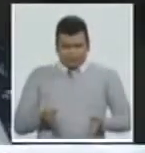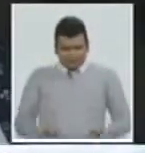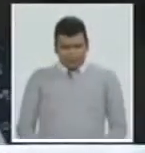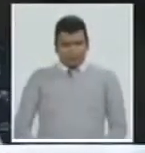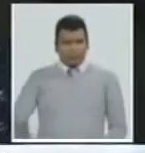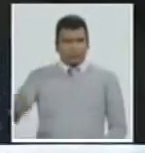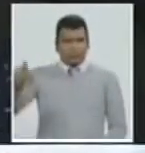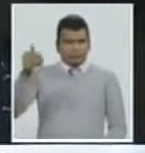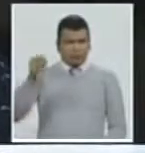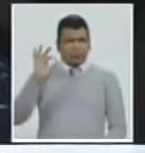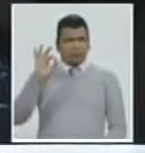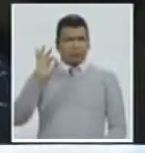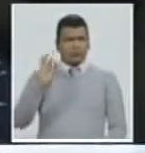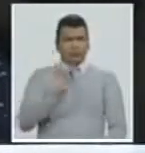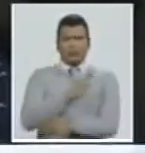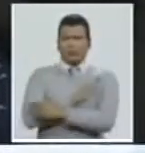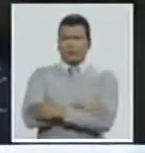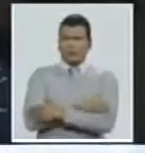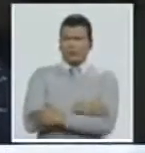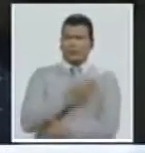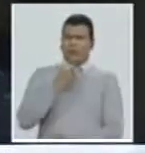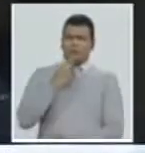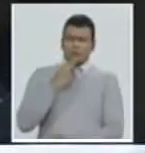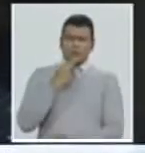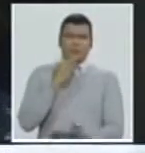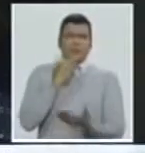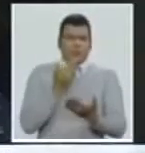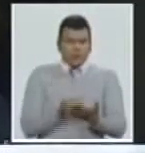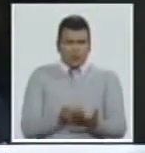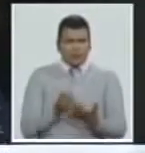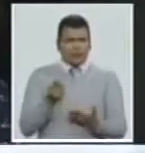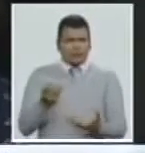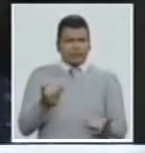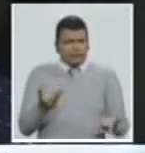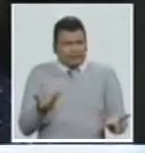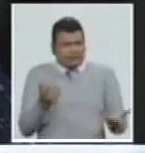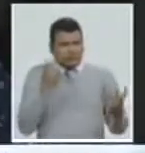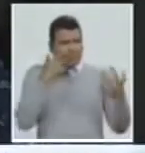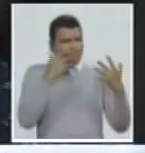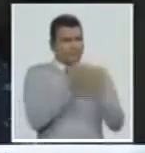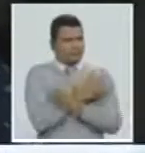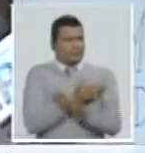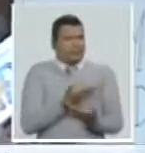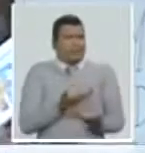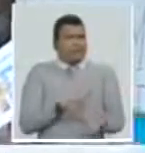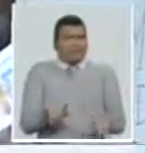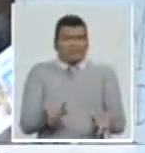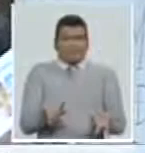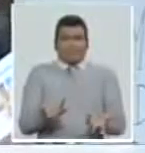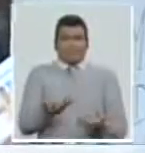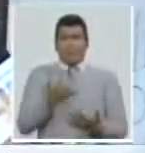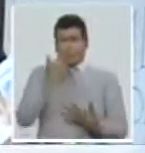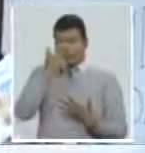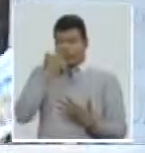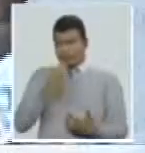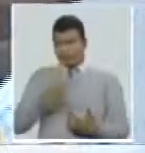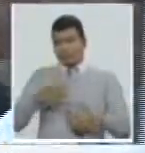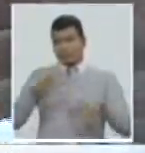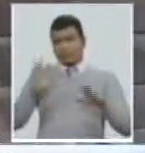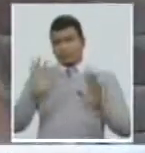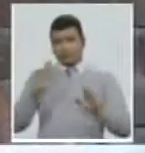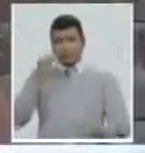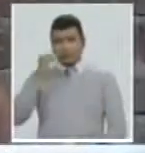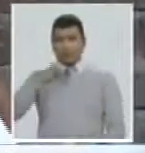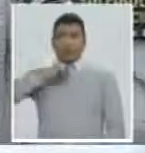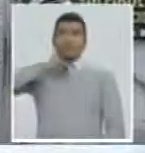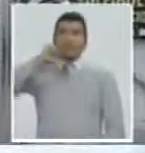vimos crecer, era una maravillosa niña, no nos explicamos qué fue lo que pasó. Nos tiene muy tristes, claro, porque la niña no iba a haber